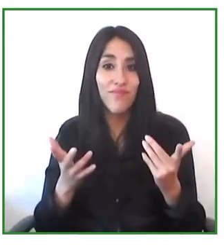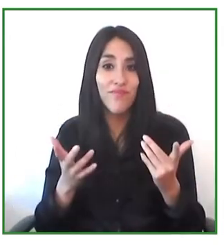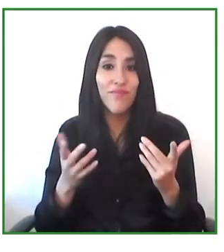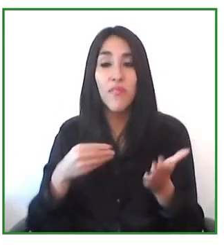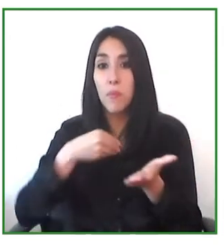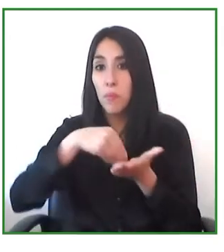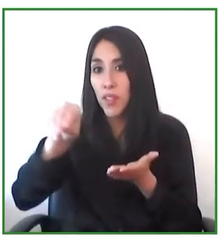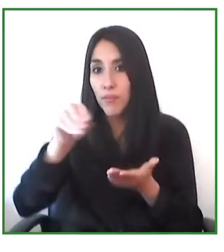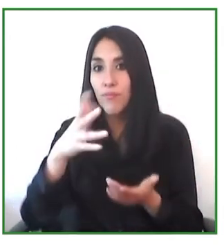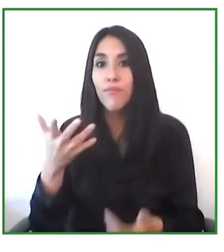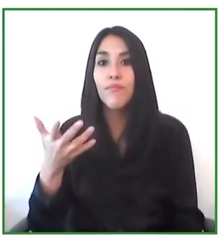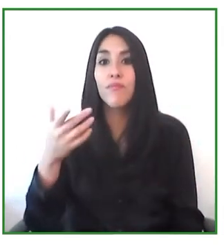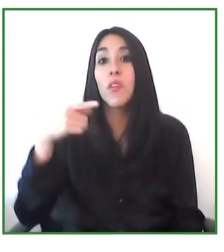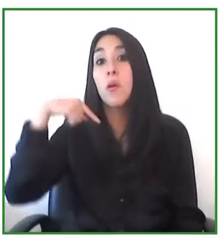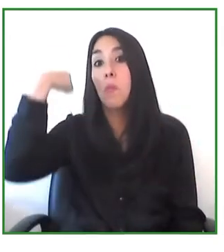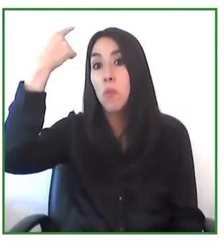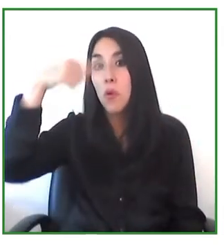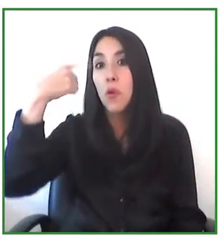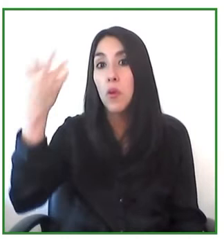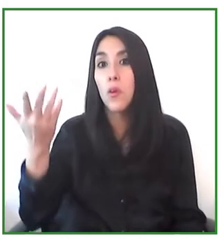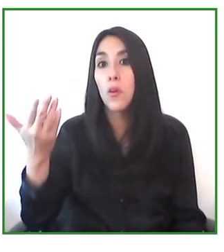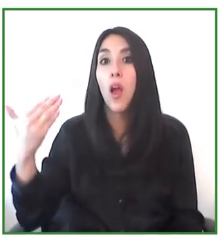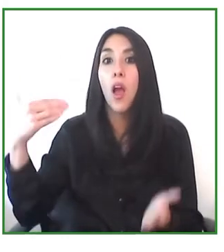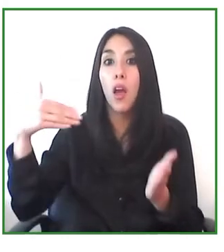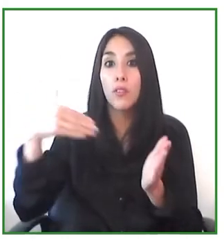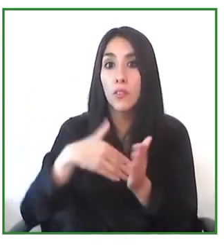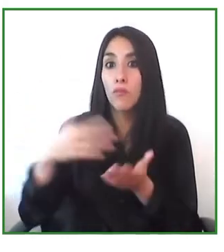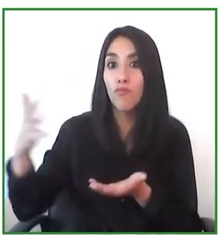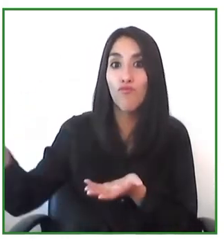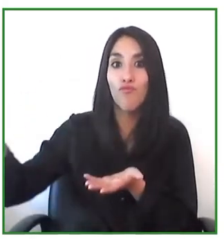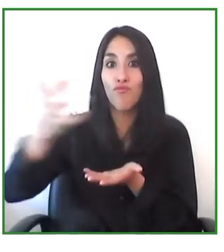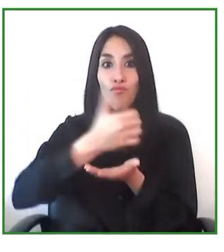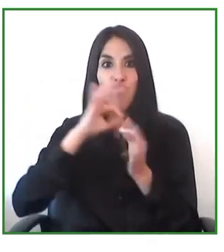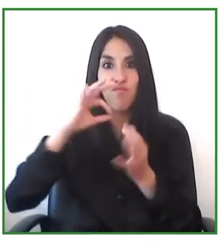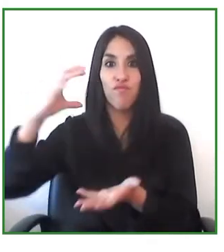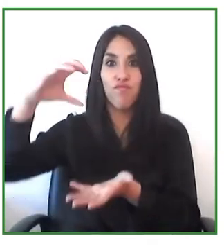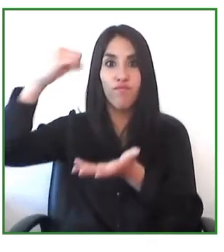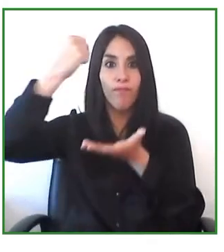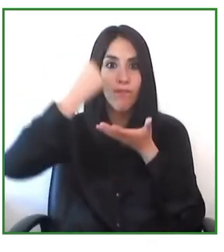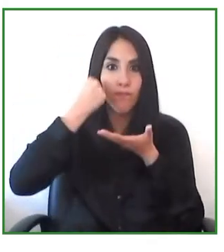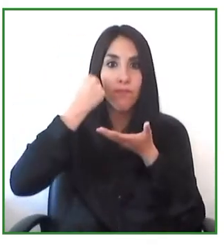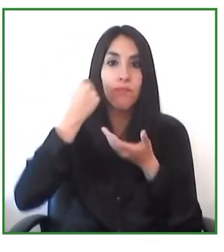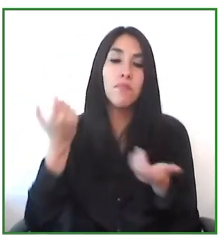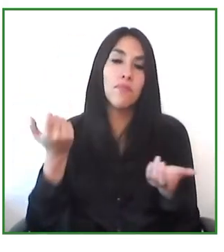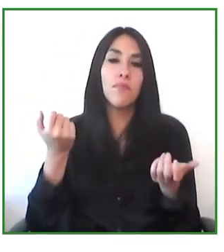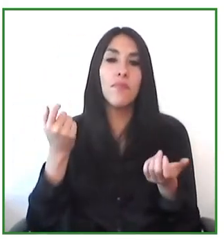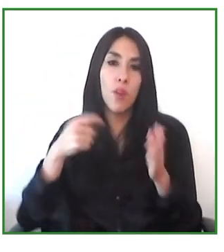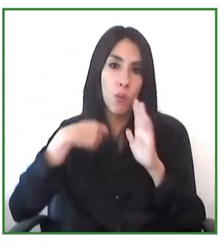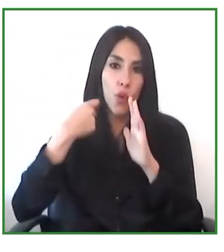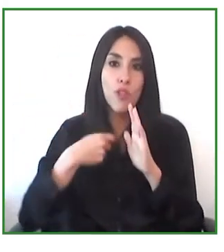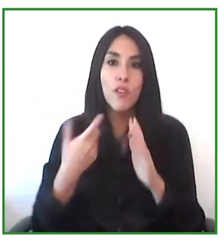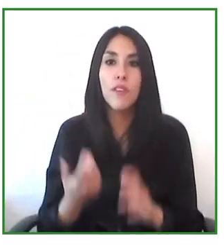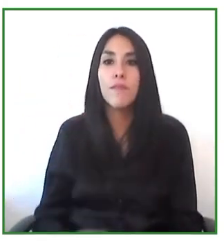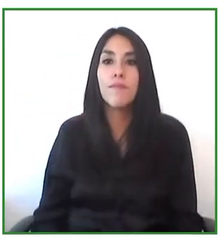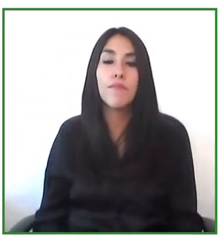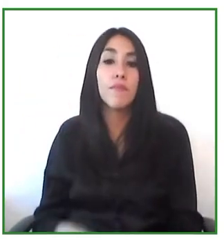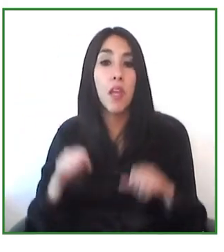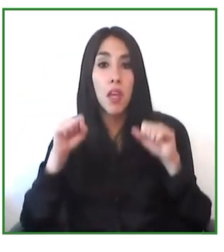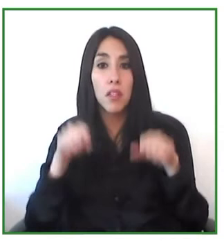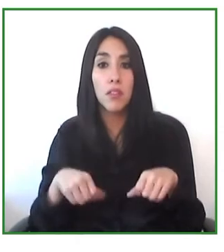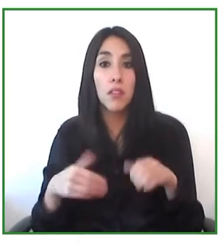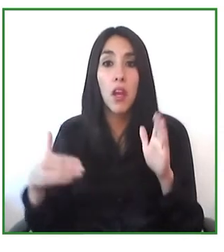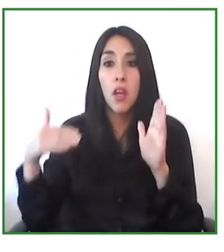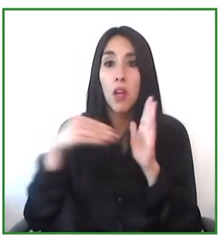mantener este proyecto. Pero yo creo que lo van a replicar antes de lo que creemos y con gran éxito, claro que